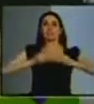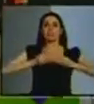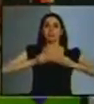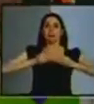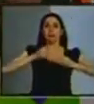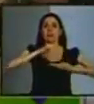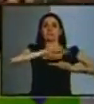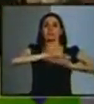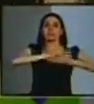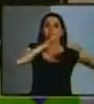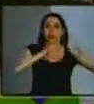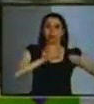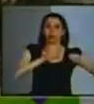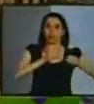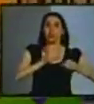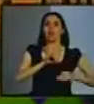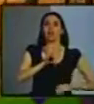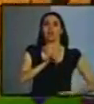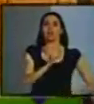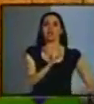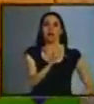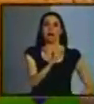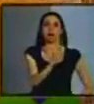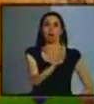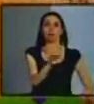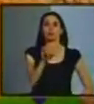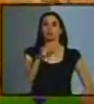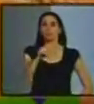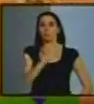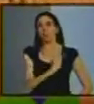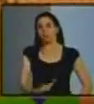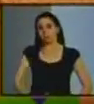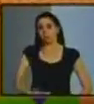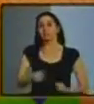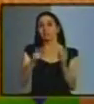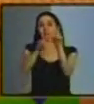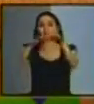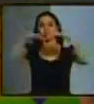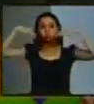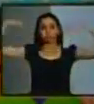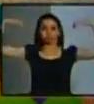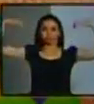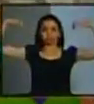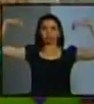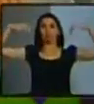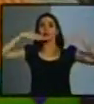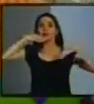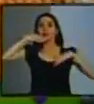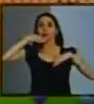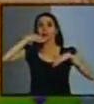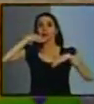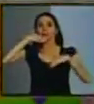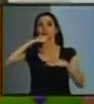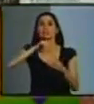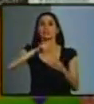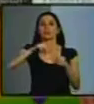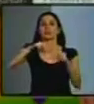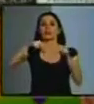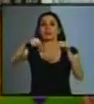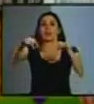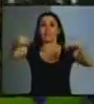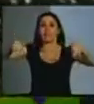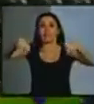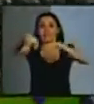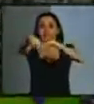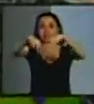ser la ceremonia oficial que va a encabezar Jacob Zuma con la multitud que se va a agolpar tanto en las galerías como también en algunos sectores de